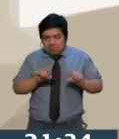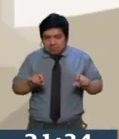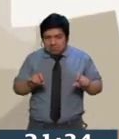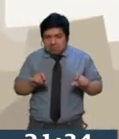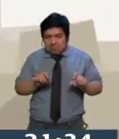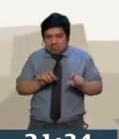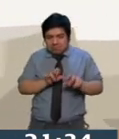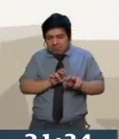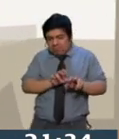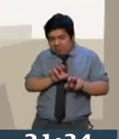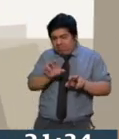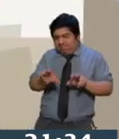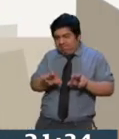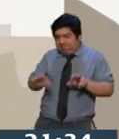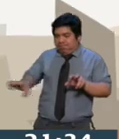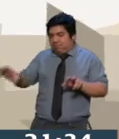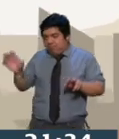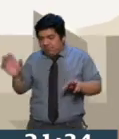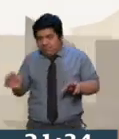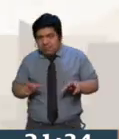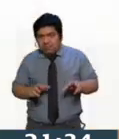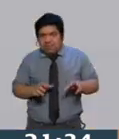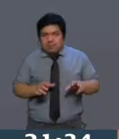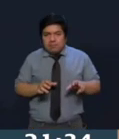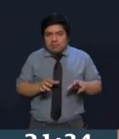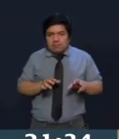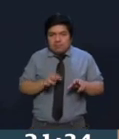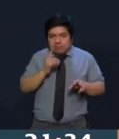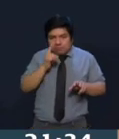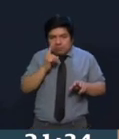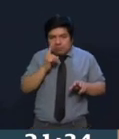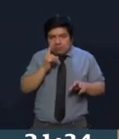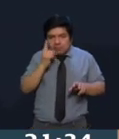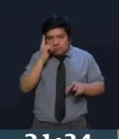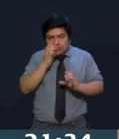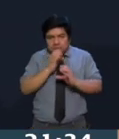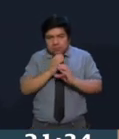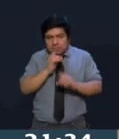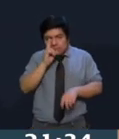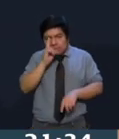se descarrila el Tren Maya, cuando fue un vagón